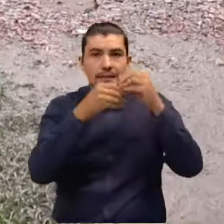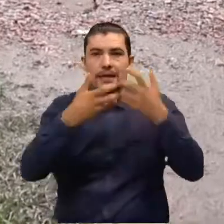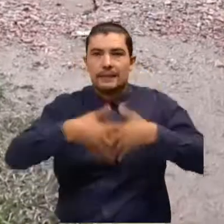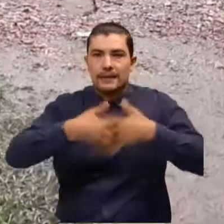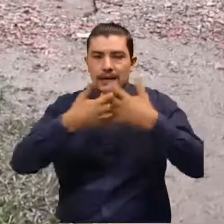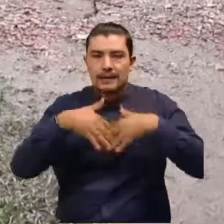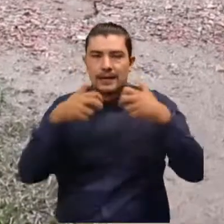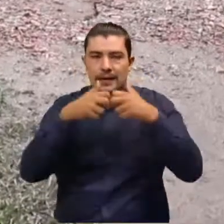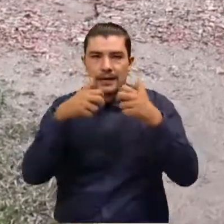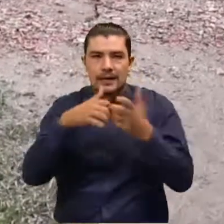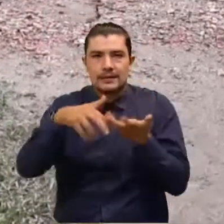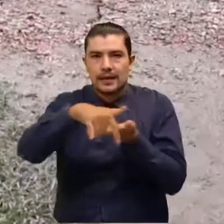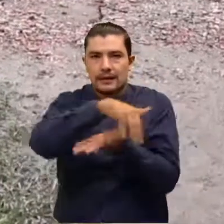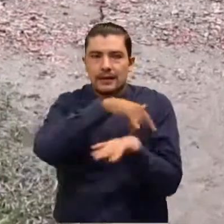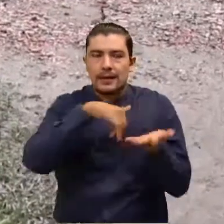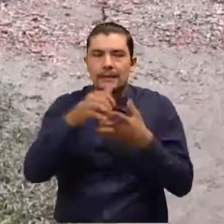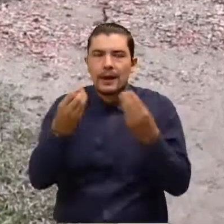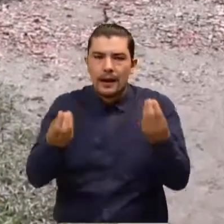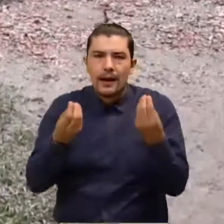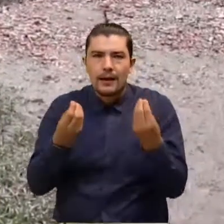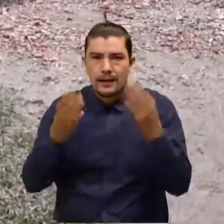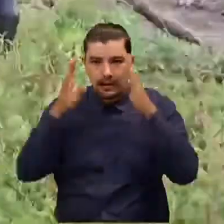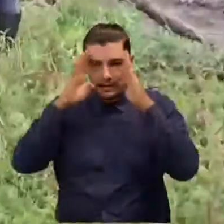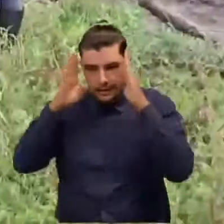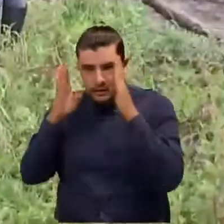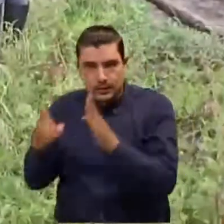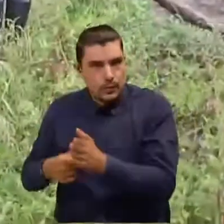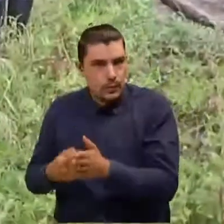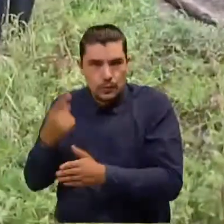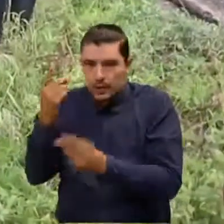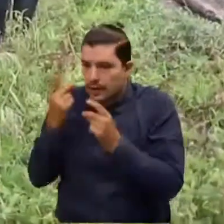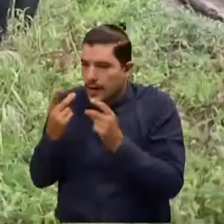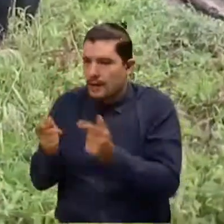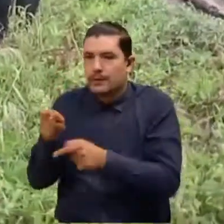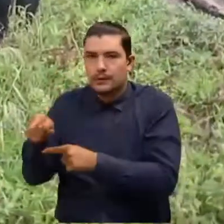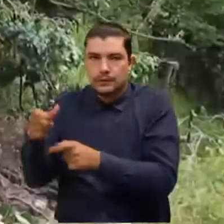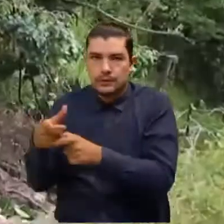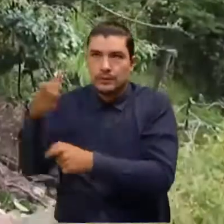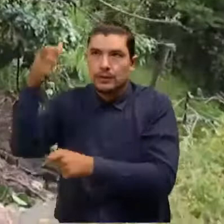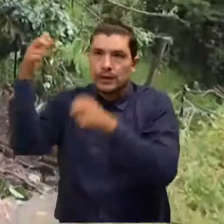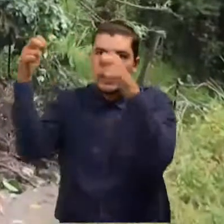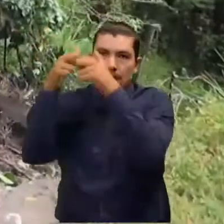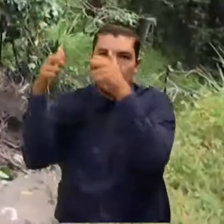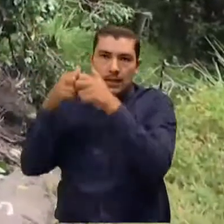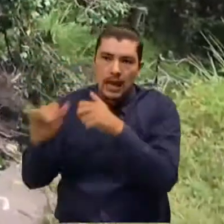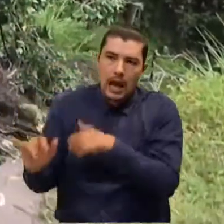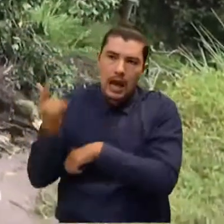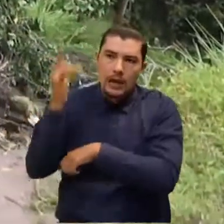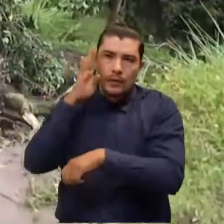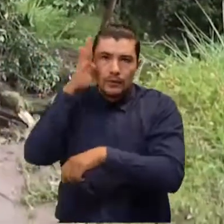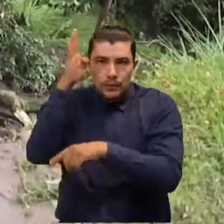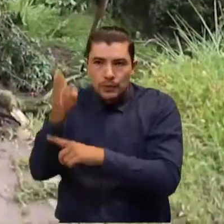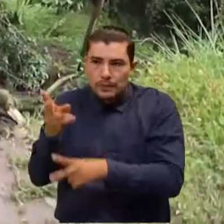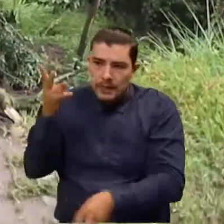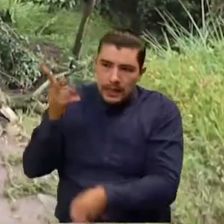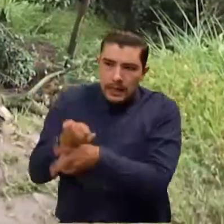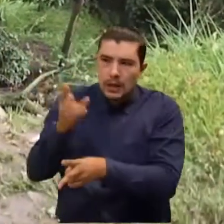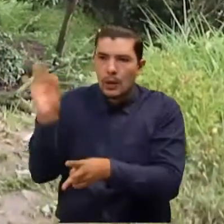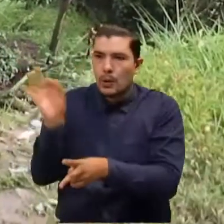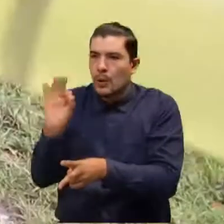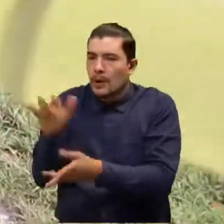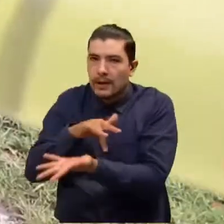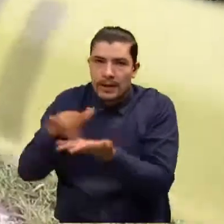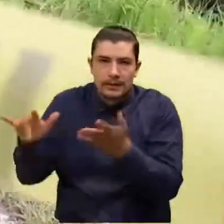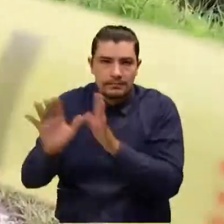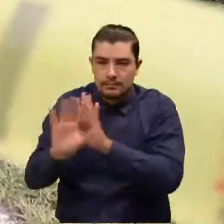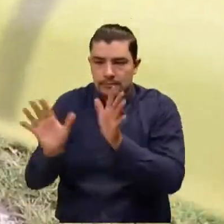para que se pueda atender de manera inmediata y no no se nos vaya a generar este pues no se